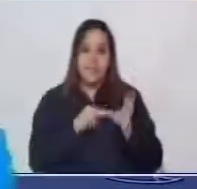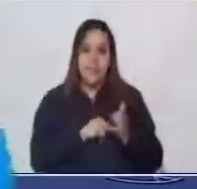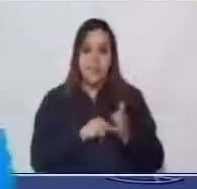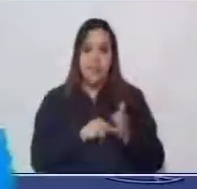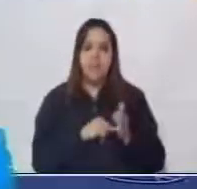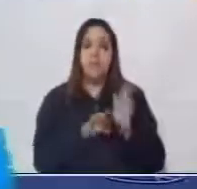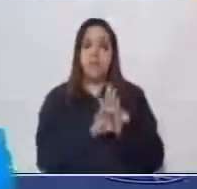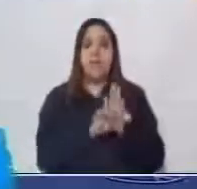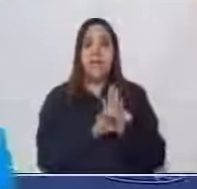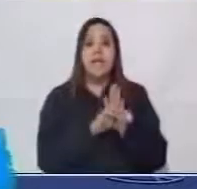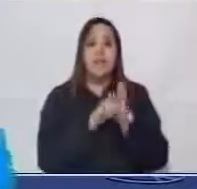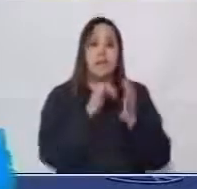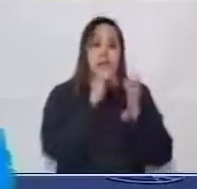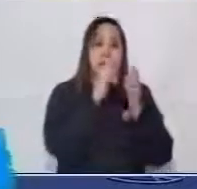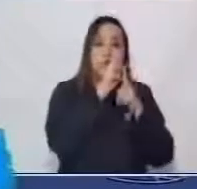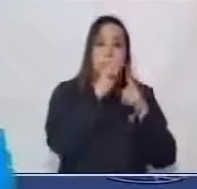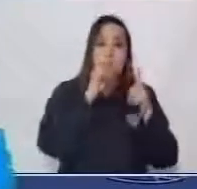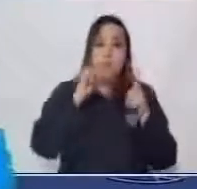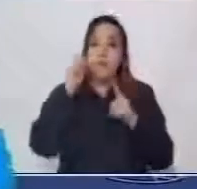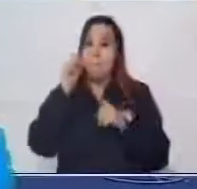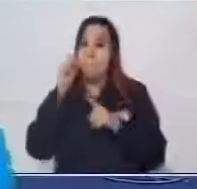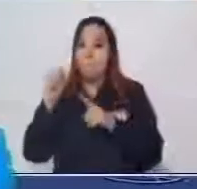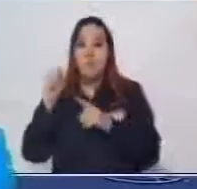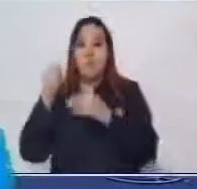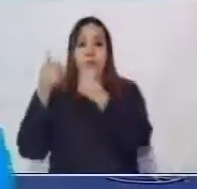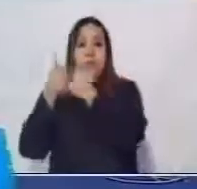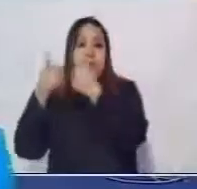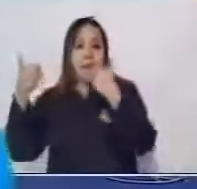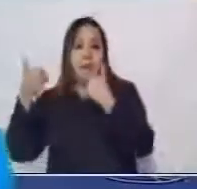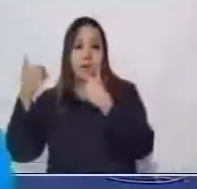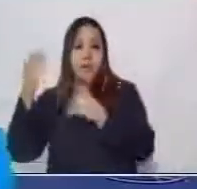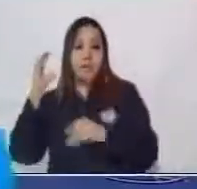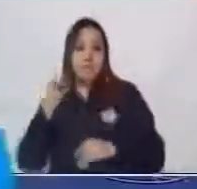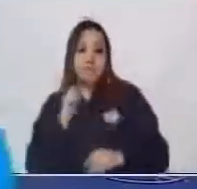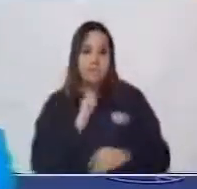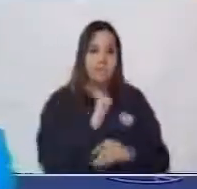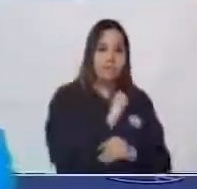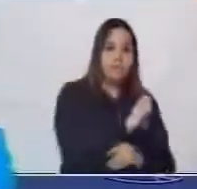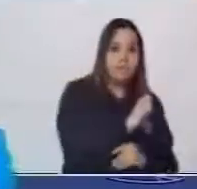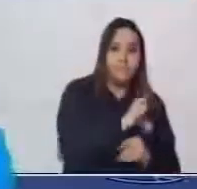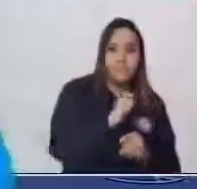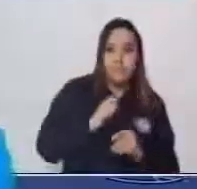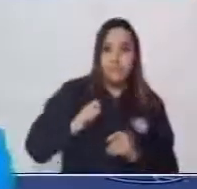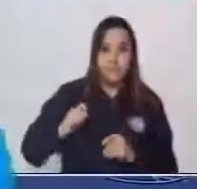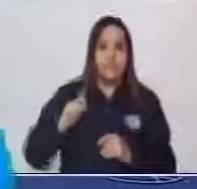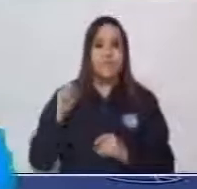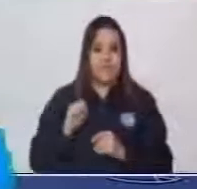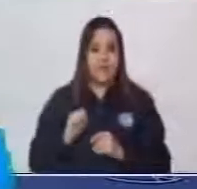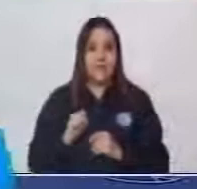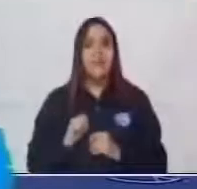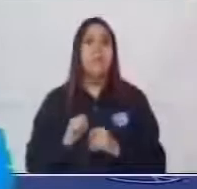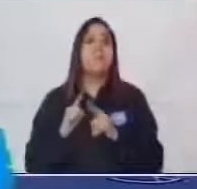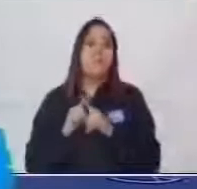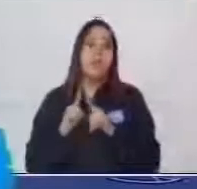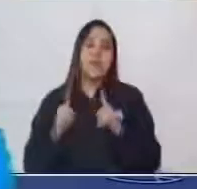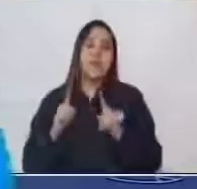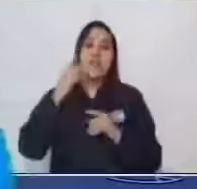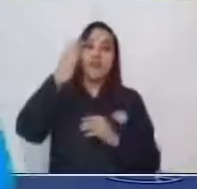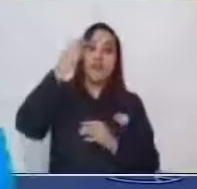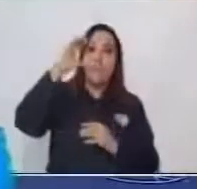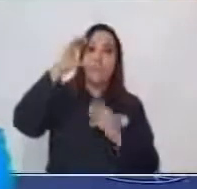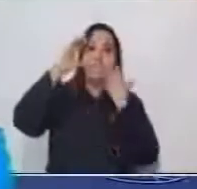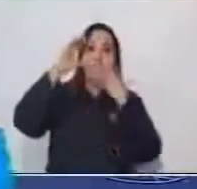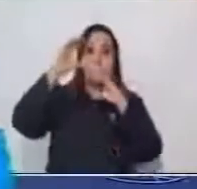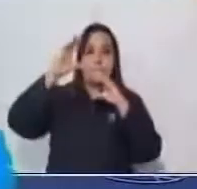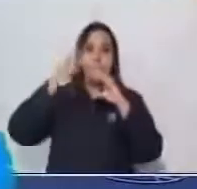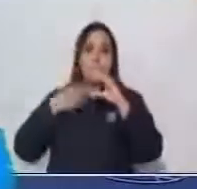anterior. ¿Te recuerdas que según nuestro esquema del texto, estos forman diferentes párrafos y que cada